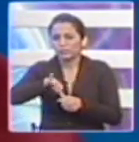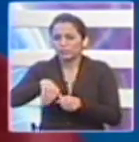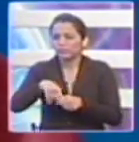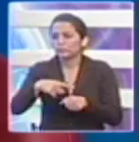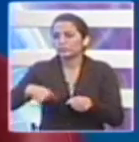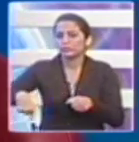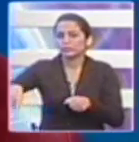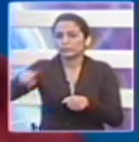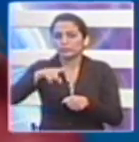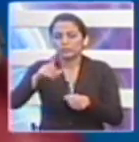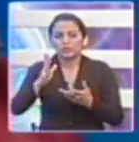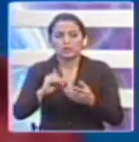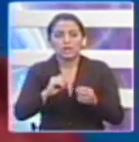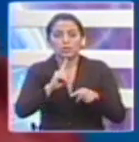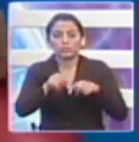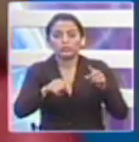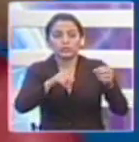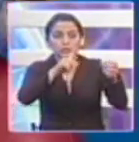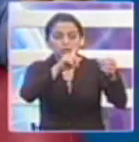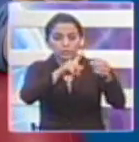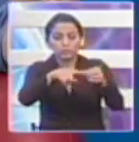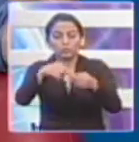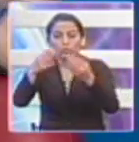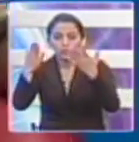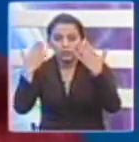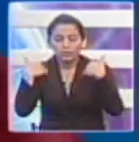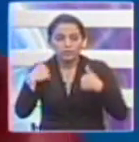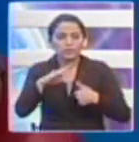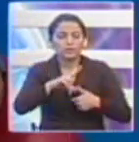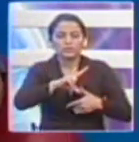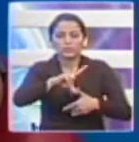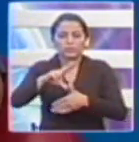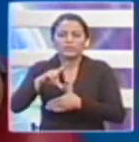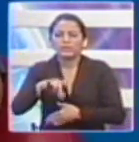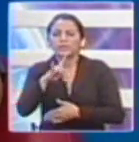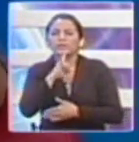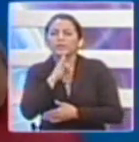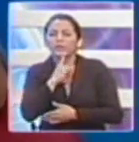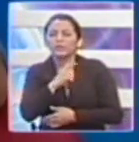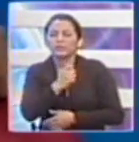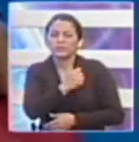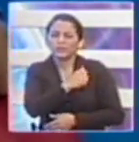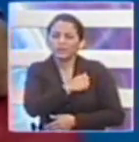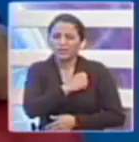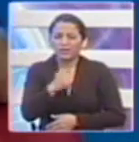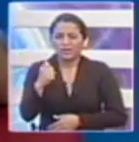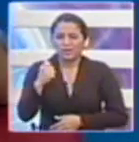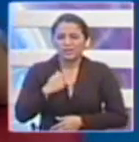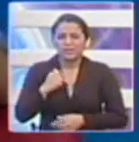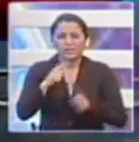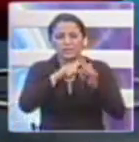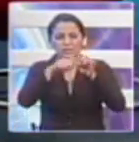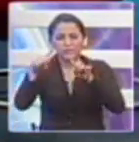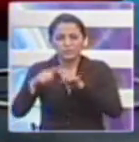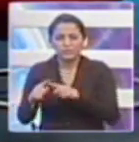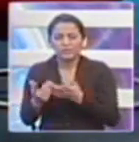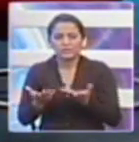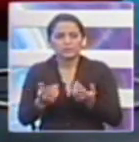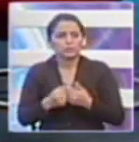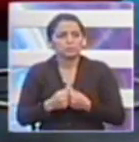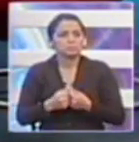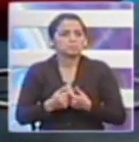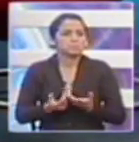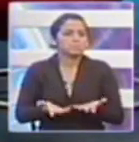estructura orgánica desde Quito, Guayaquil, Latinoamérica, Estados Unidos y Canadá y Europa, van a estar migrantes, gente que conocemos